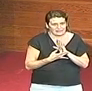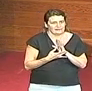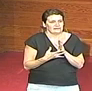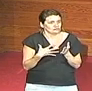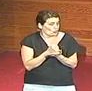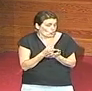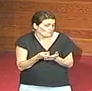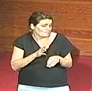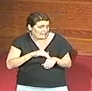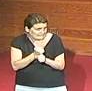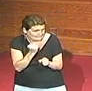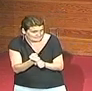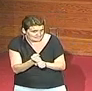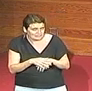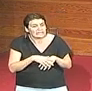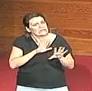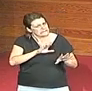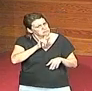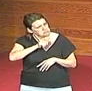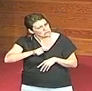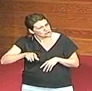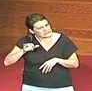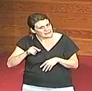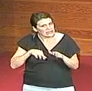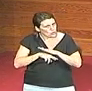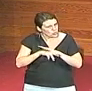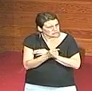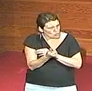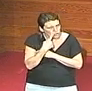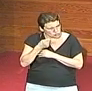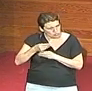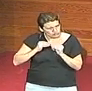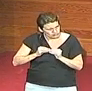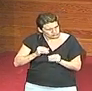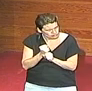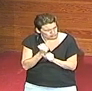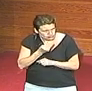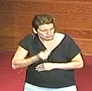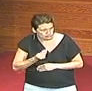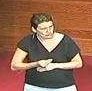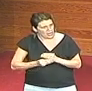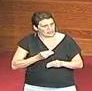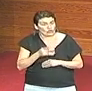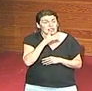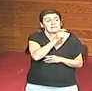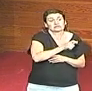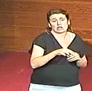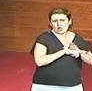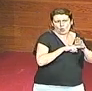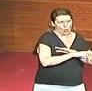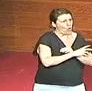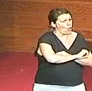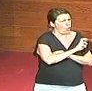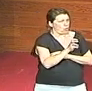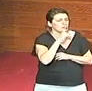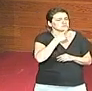Y también hay gente que con pocos recursos está haciendo cosas muy buenas y gente que con muchos recursos se dedica a los